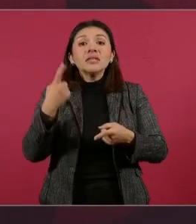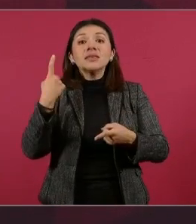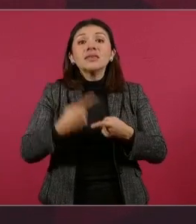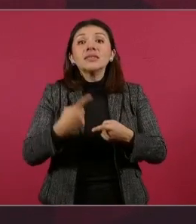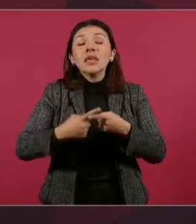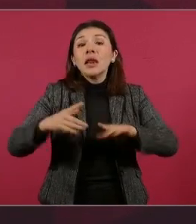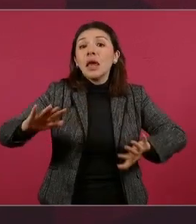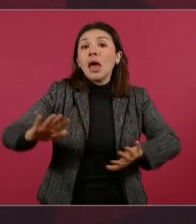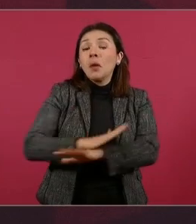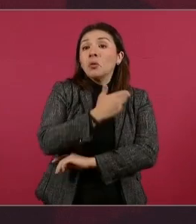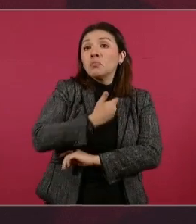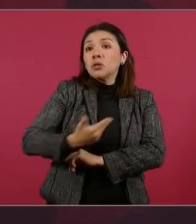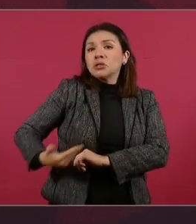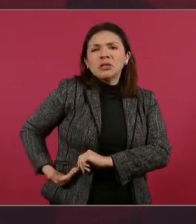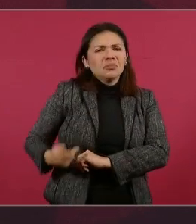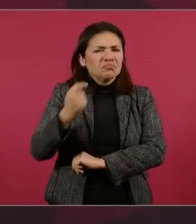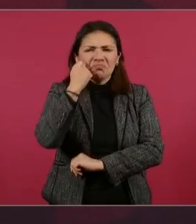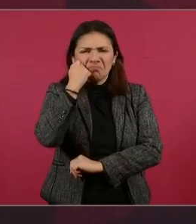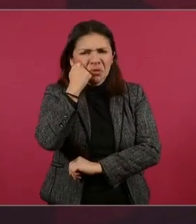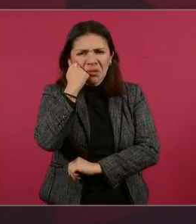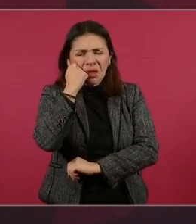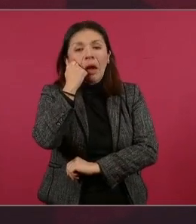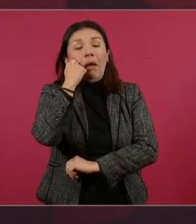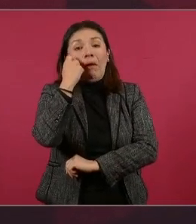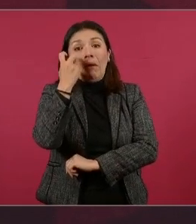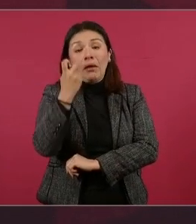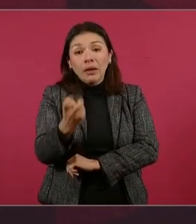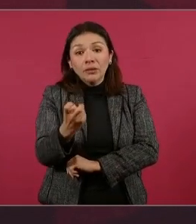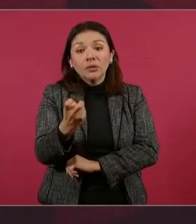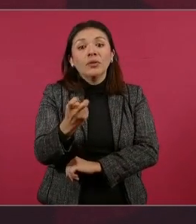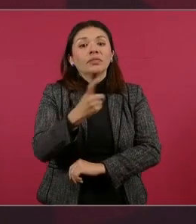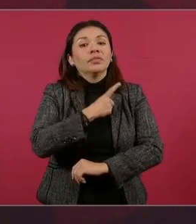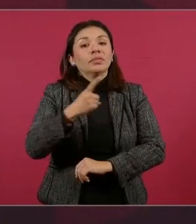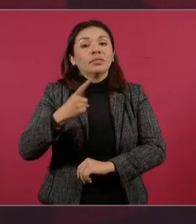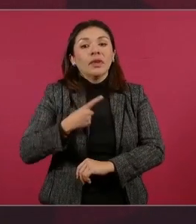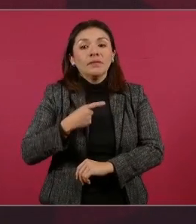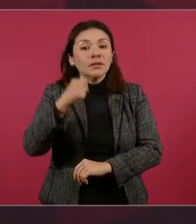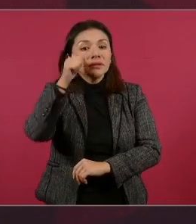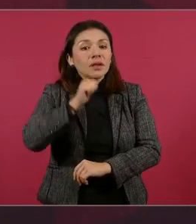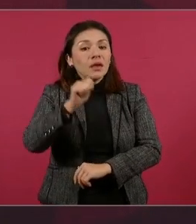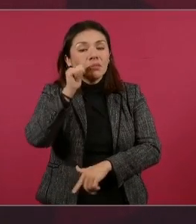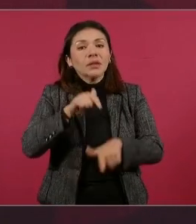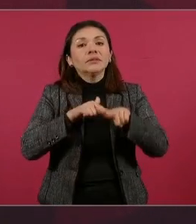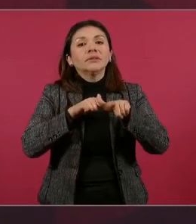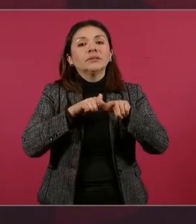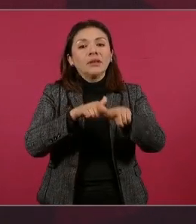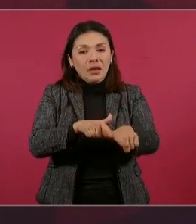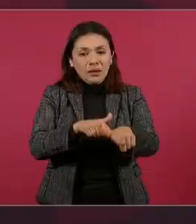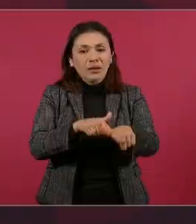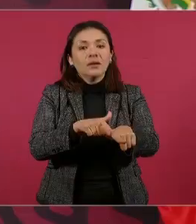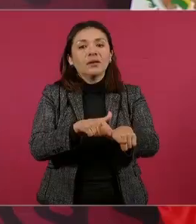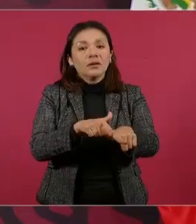esté en el gobierno se tienen que seguir